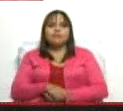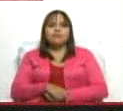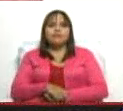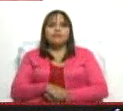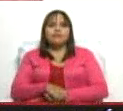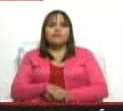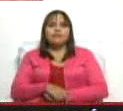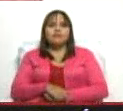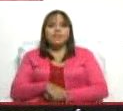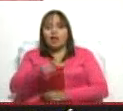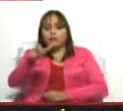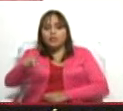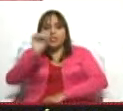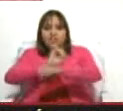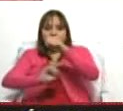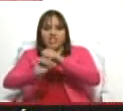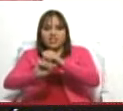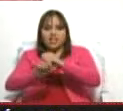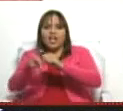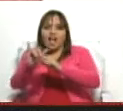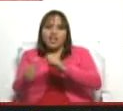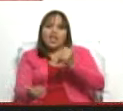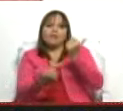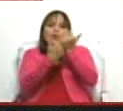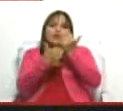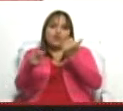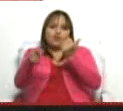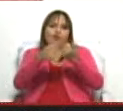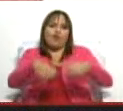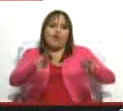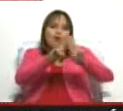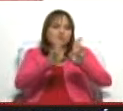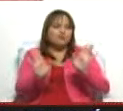Los que lo defienden estaban con ellos.